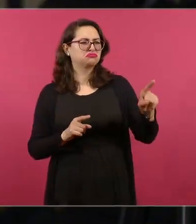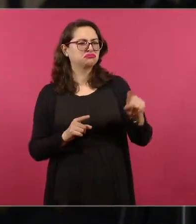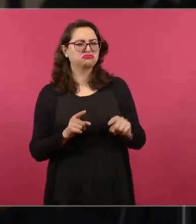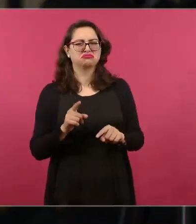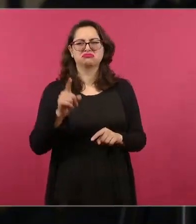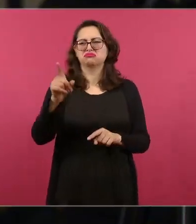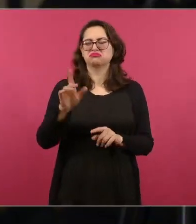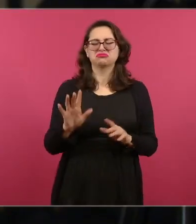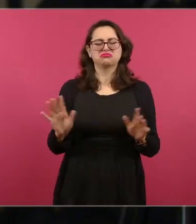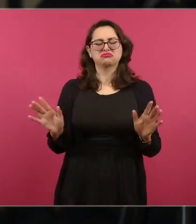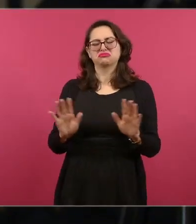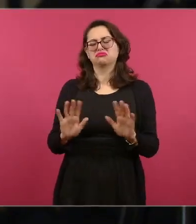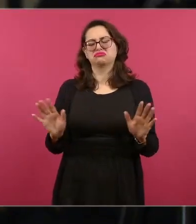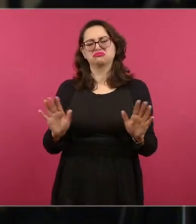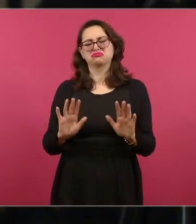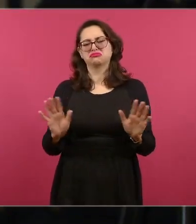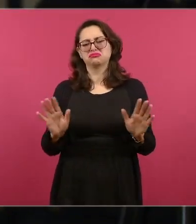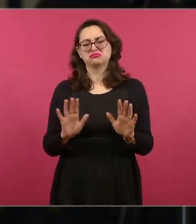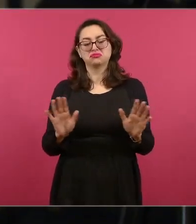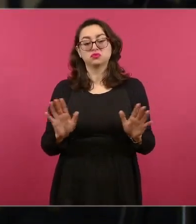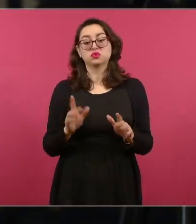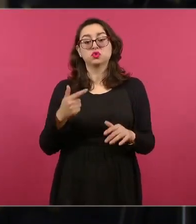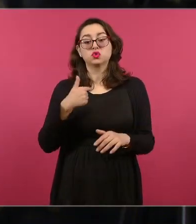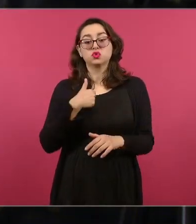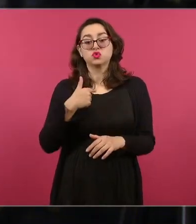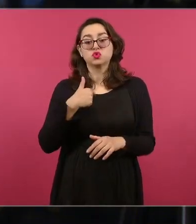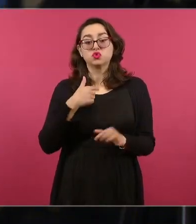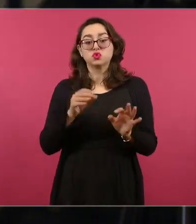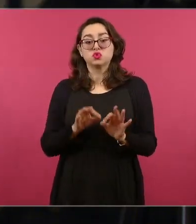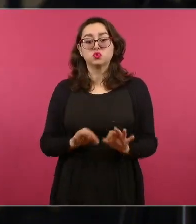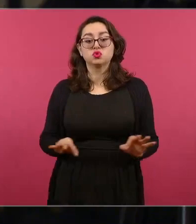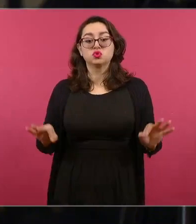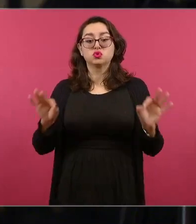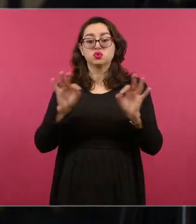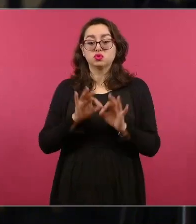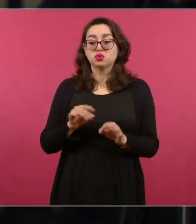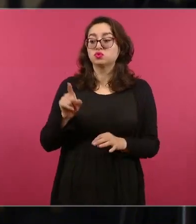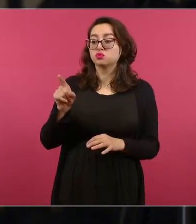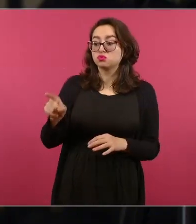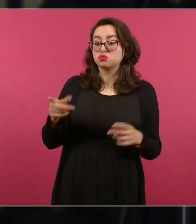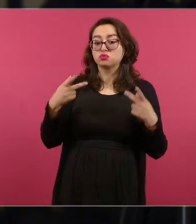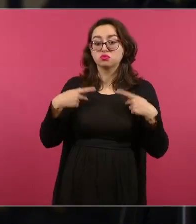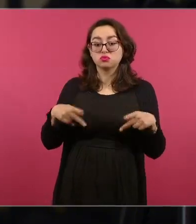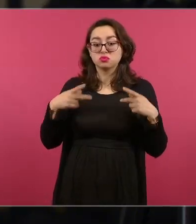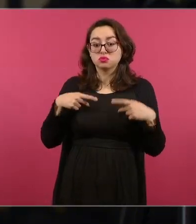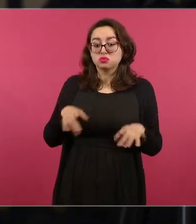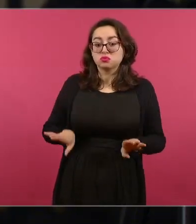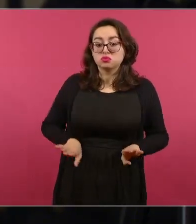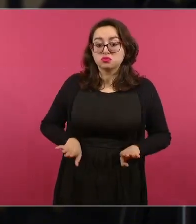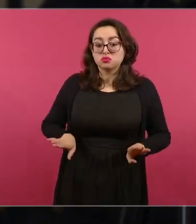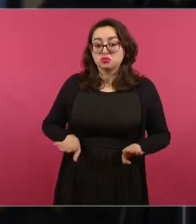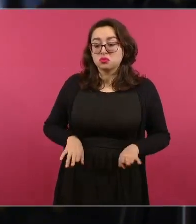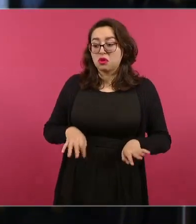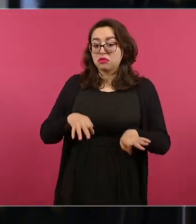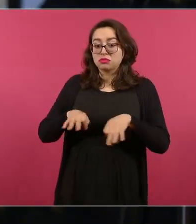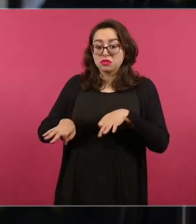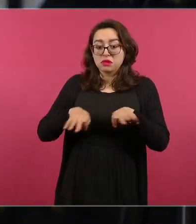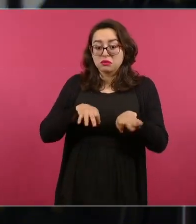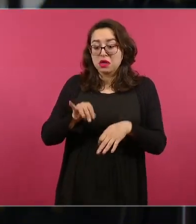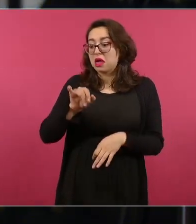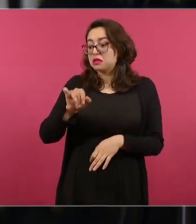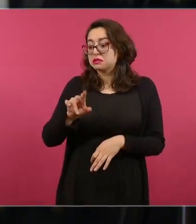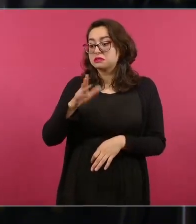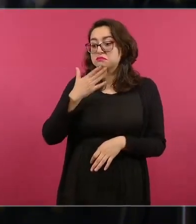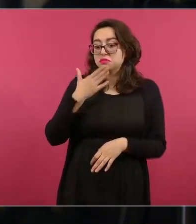Sinaloa, o de Guasave. No, a mí el que me interesa es el hombre, cómo trabaje, cómo se entregue. Y a mí me ganó el corazón